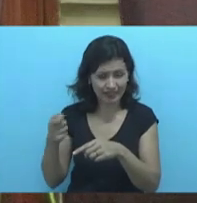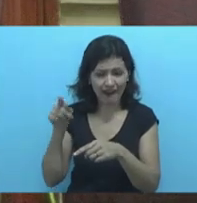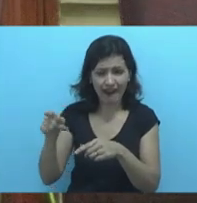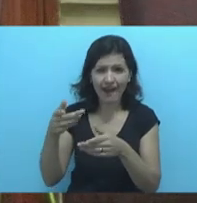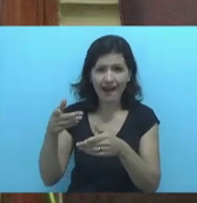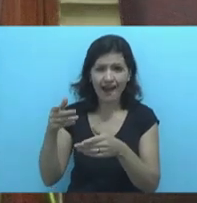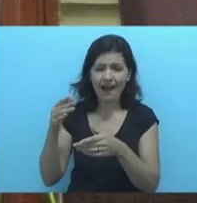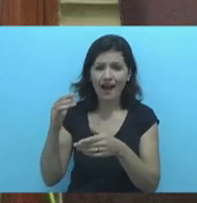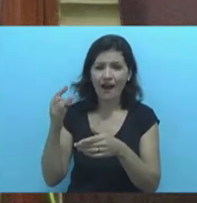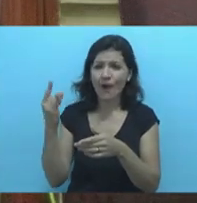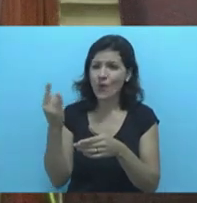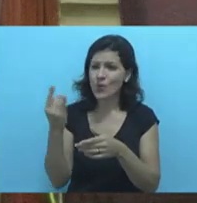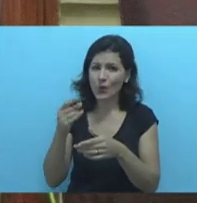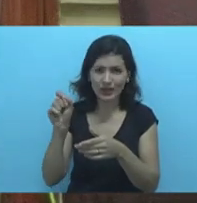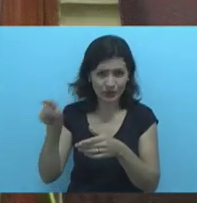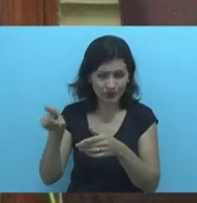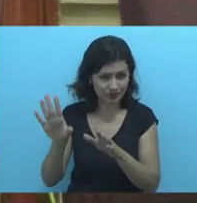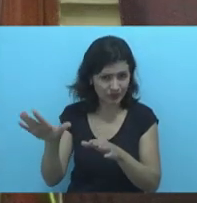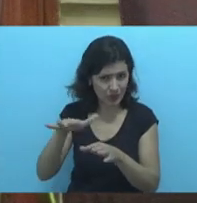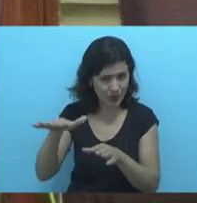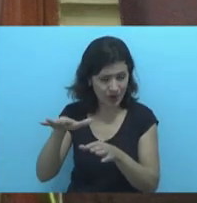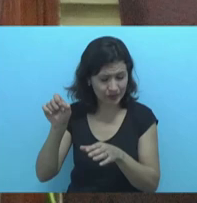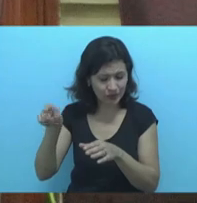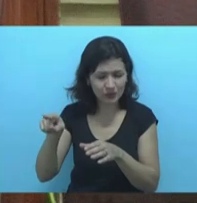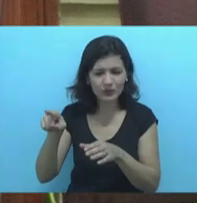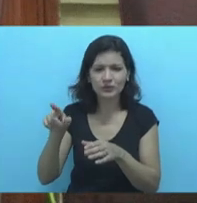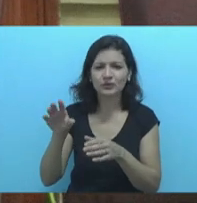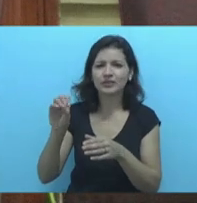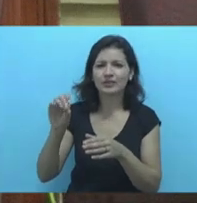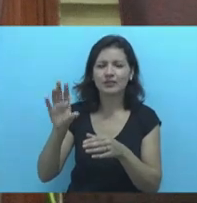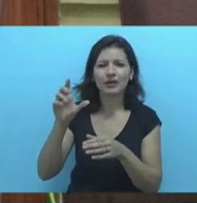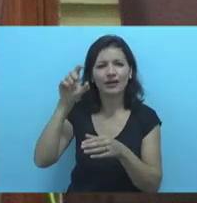que se llama Fueguitos. Dice que